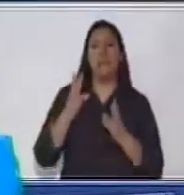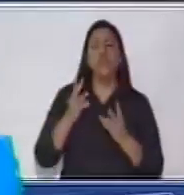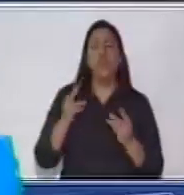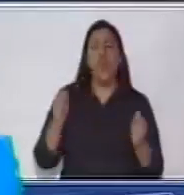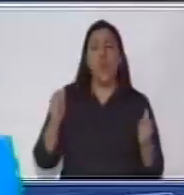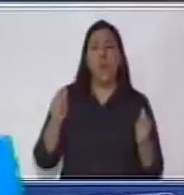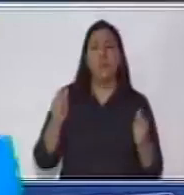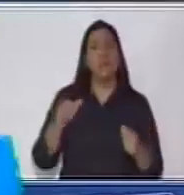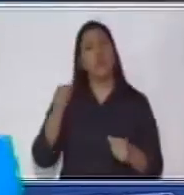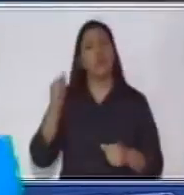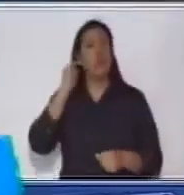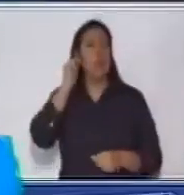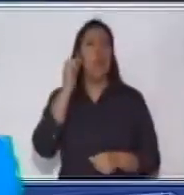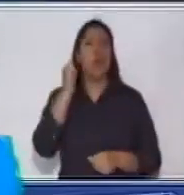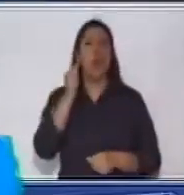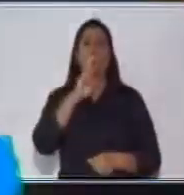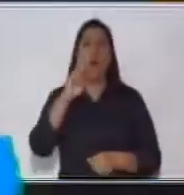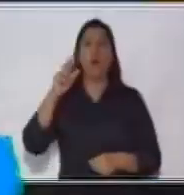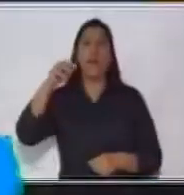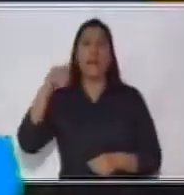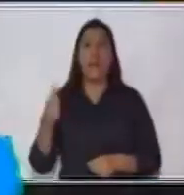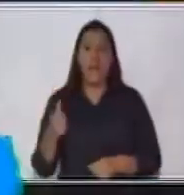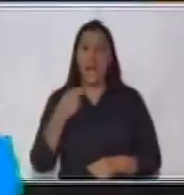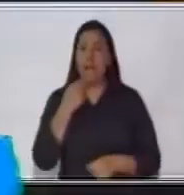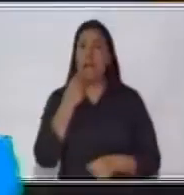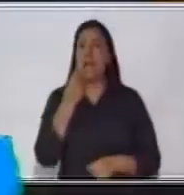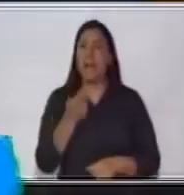Tenemos una, ¿qué es esto?